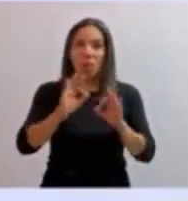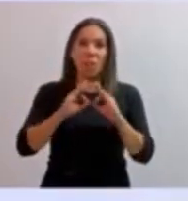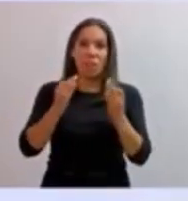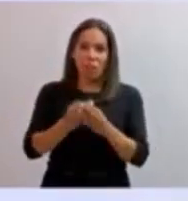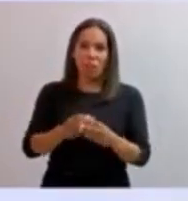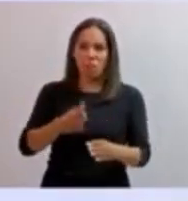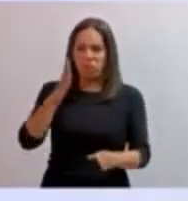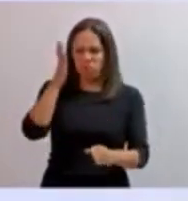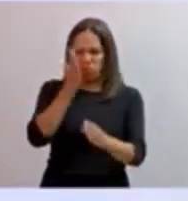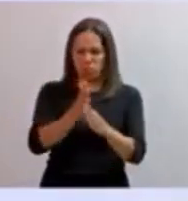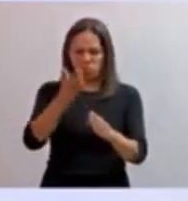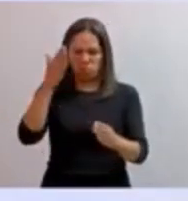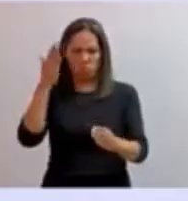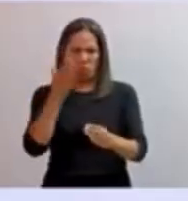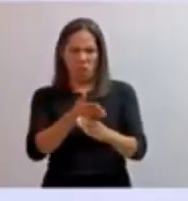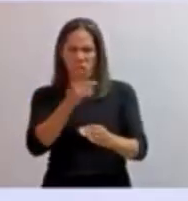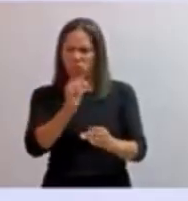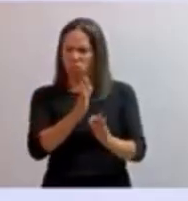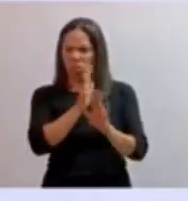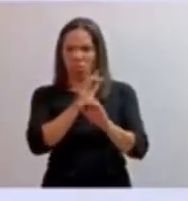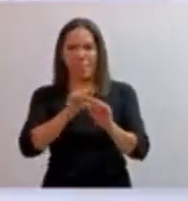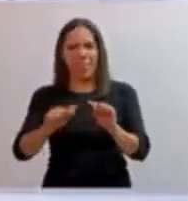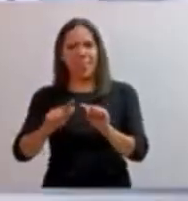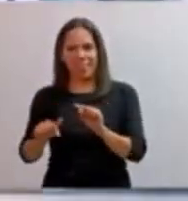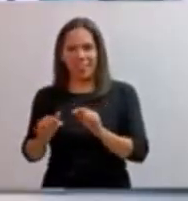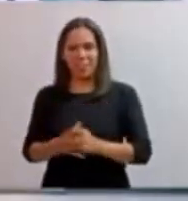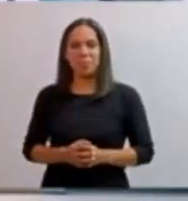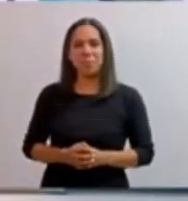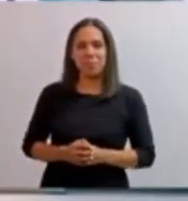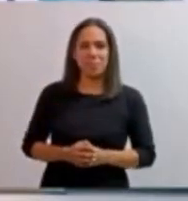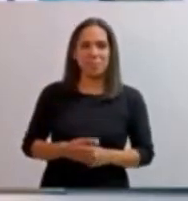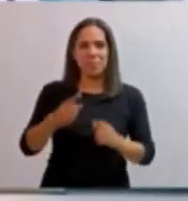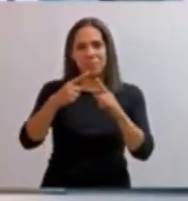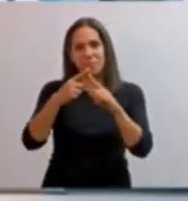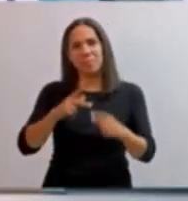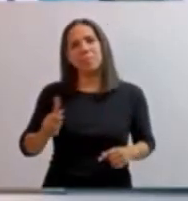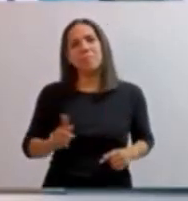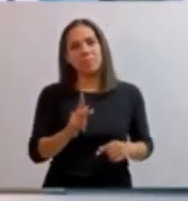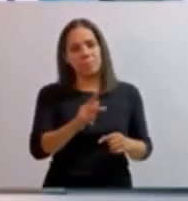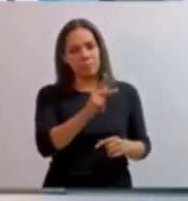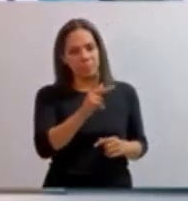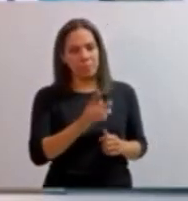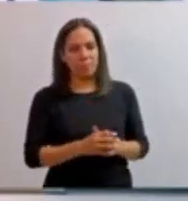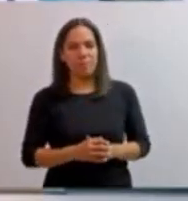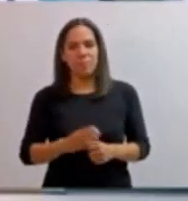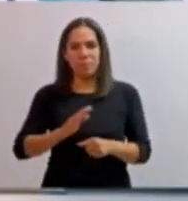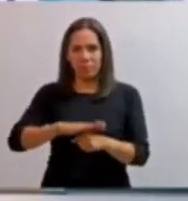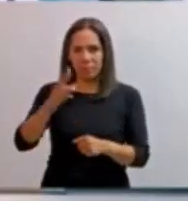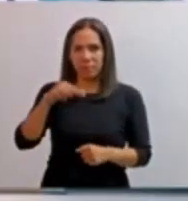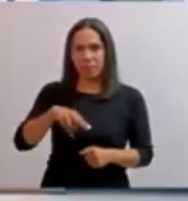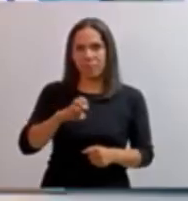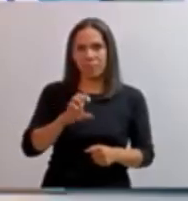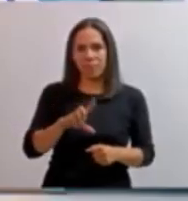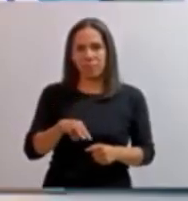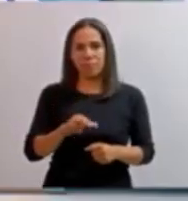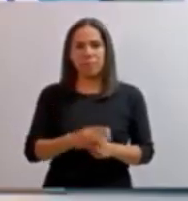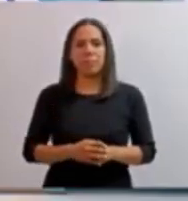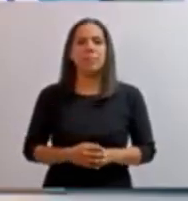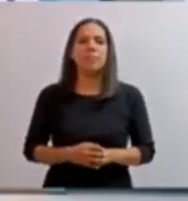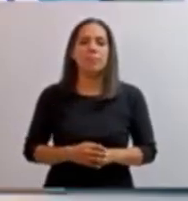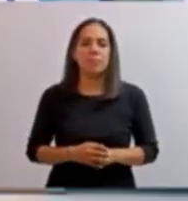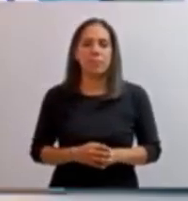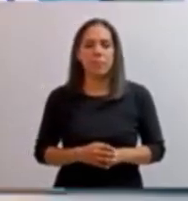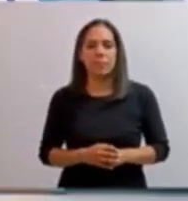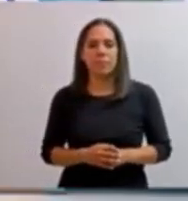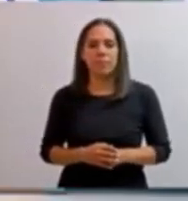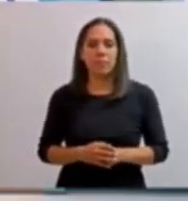imposición. Ahora, tengo dos preguntas más que nos habla acerca de la nueva escuela mexicana. Maestra Isabel, si nos